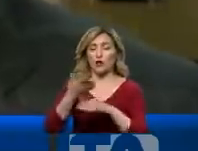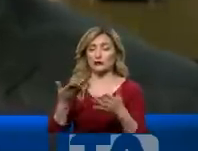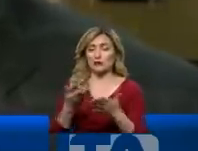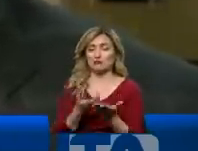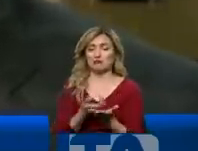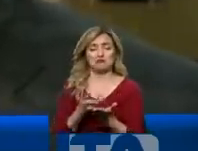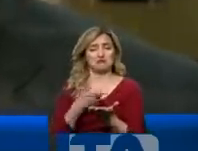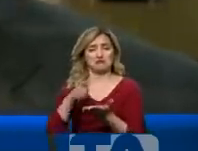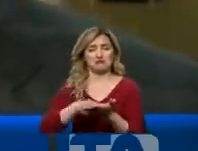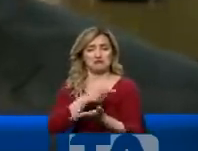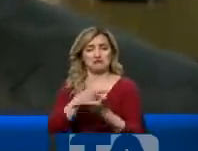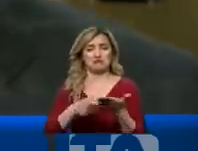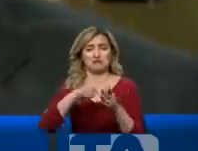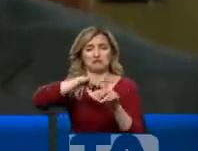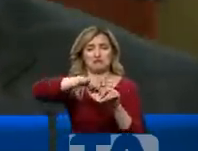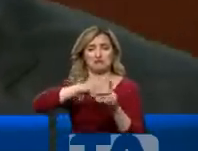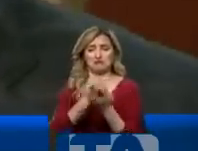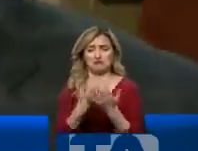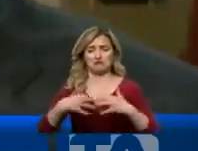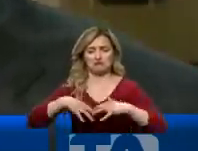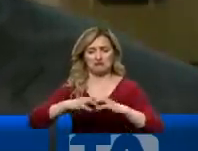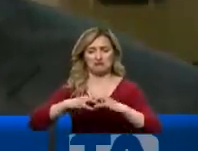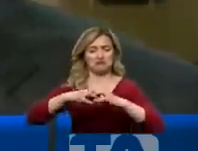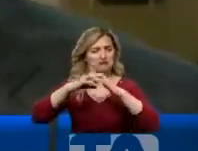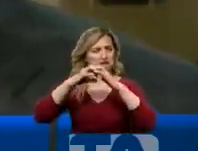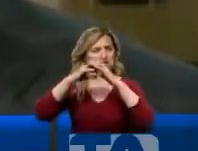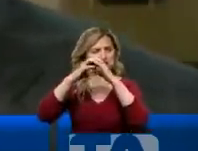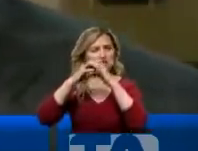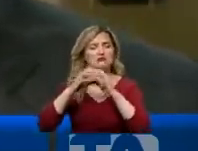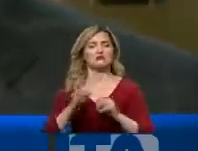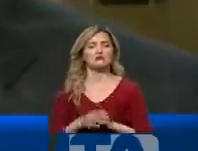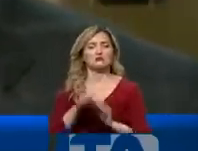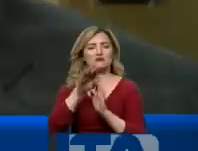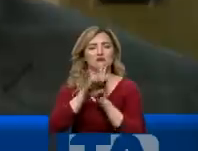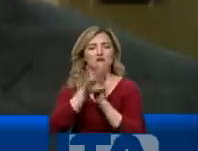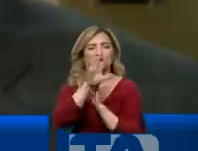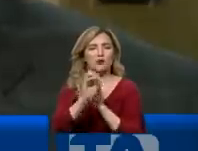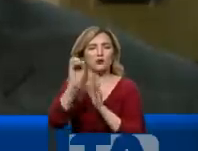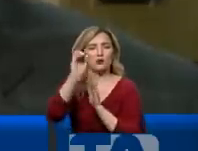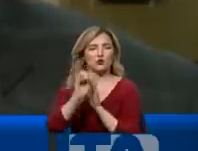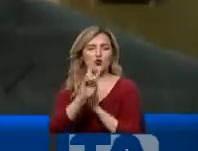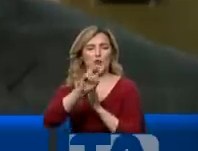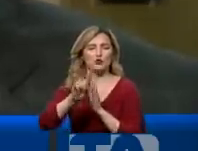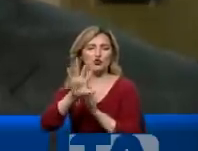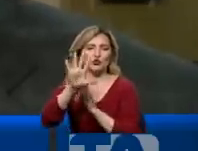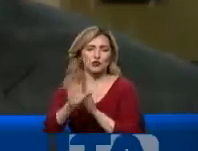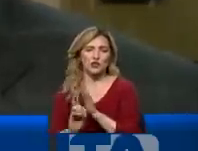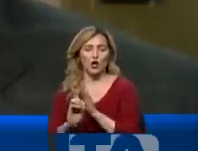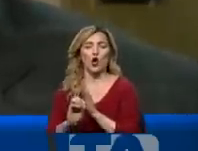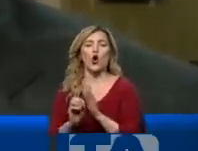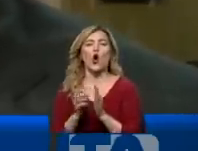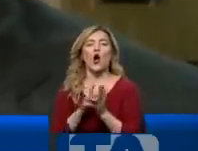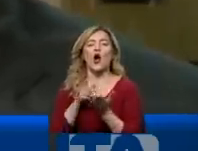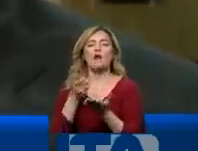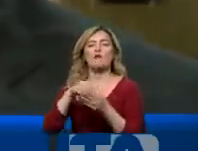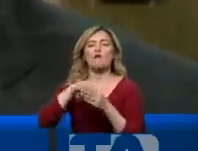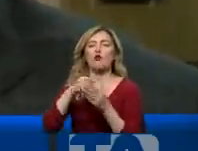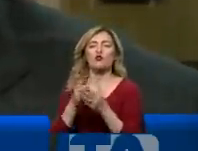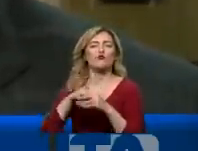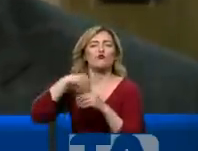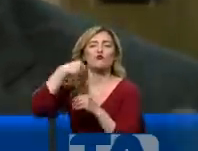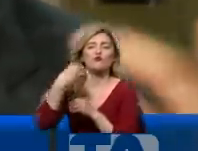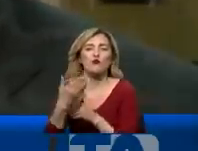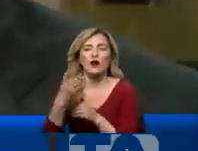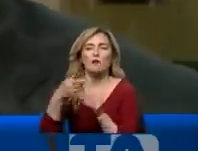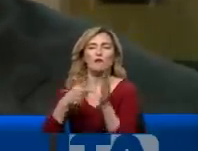la economía, eso es positivo. La disminución de un 50%, es decir, de 2.5 de lo que es el impuesto a la salida de divisas para que